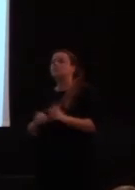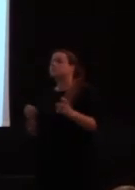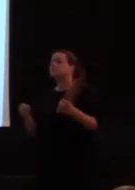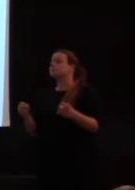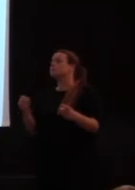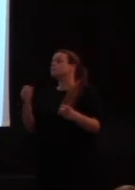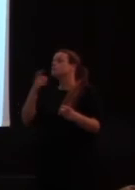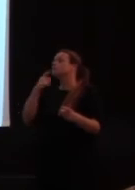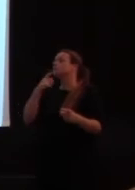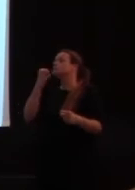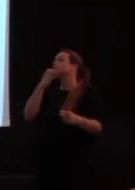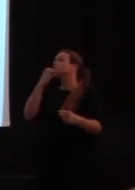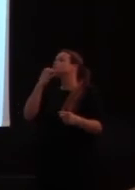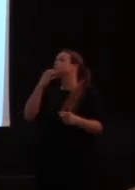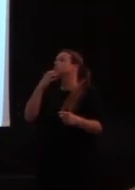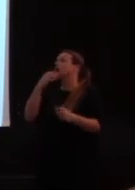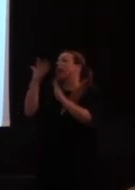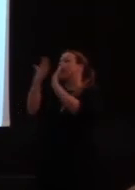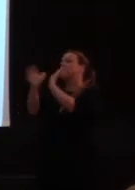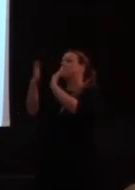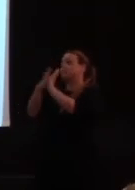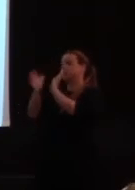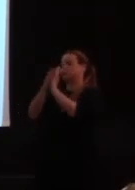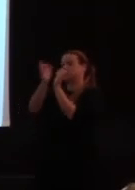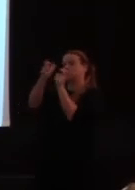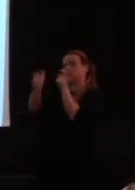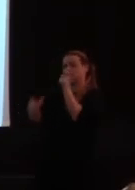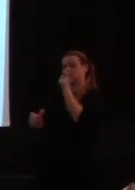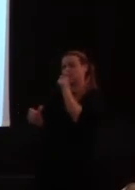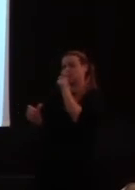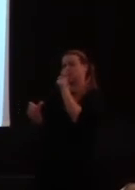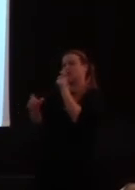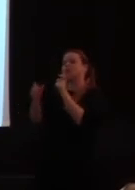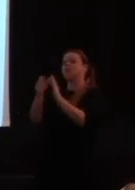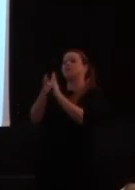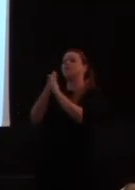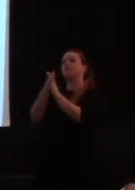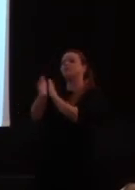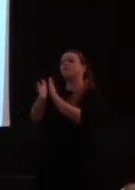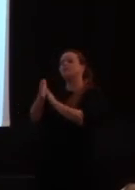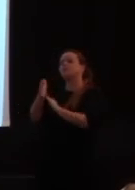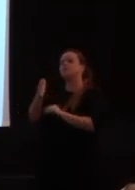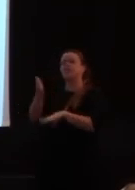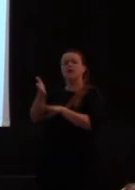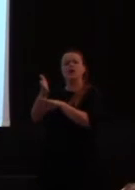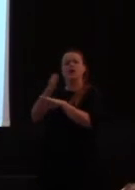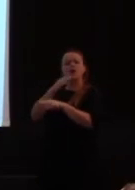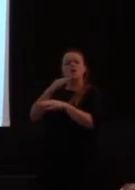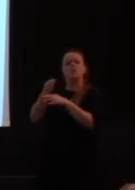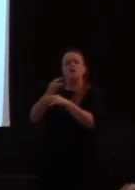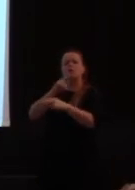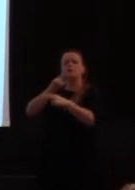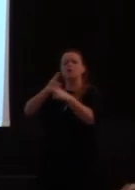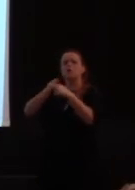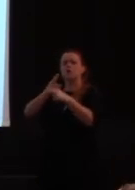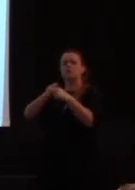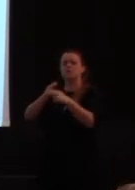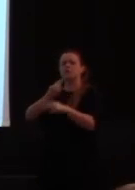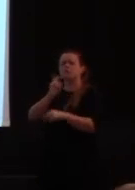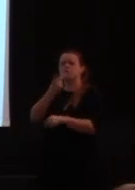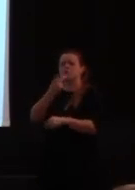de los términos, de las explicaciones. Por ejemplo, la definición de pronombre. ¿Qué es un pronombre, no? Si vemos los libros, es